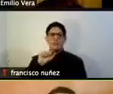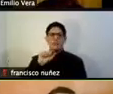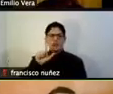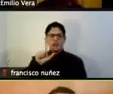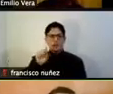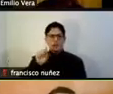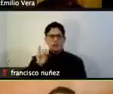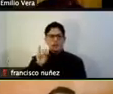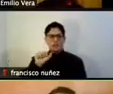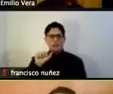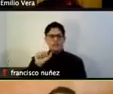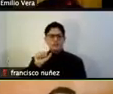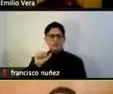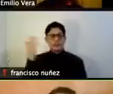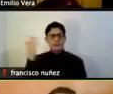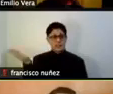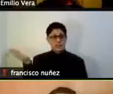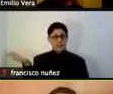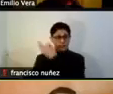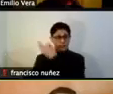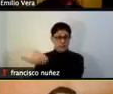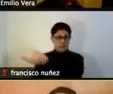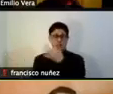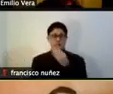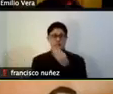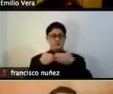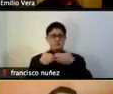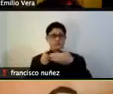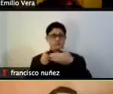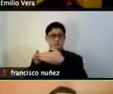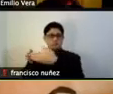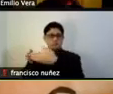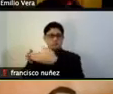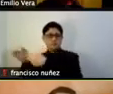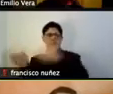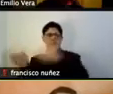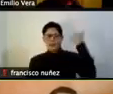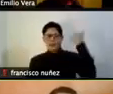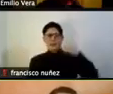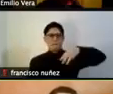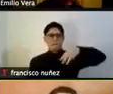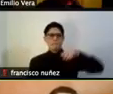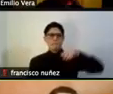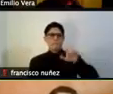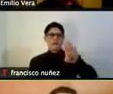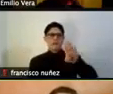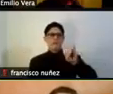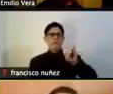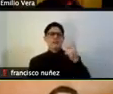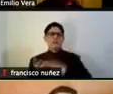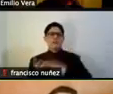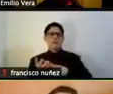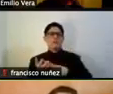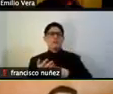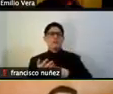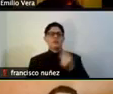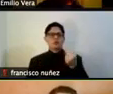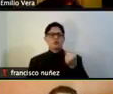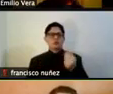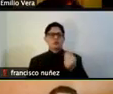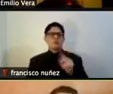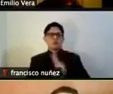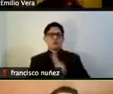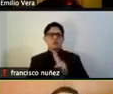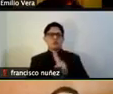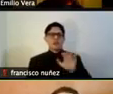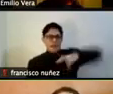crucero científico Melville con el profesor Emilio en 2012. Fue una excelente experiencia y le agradece por la